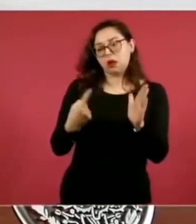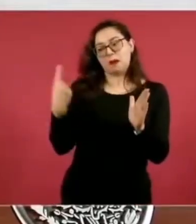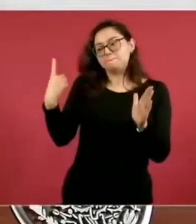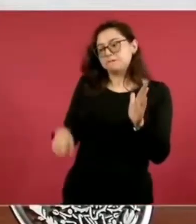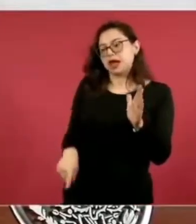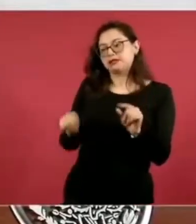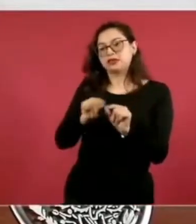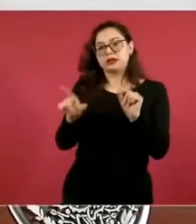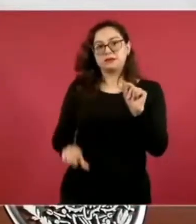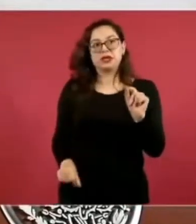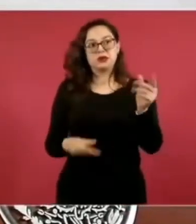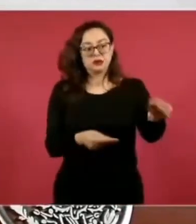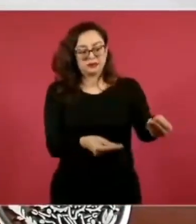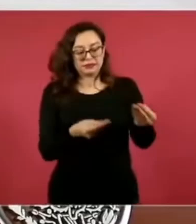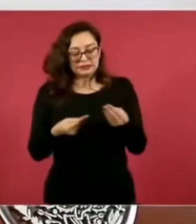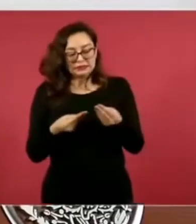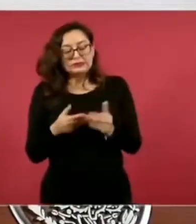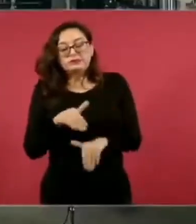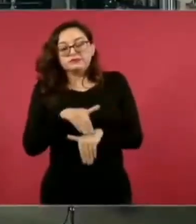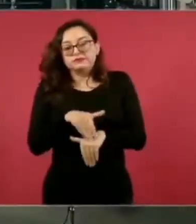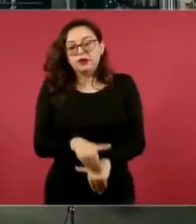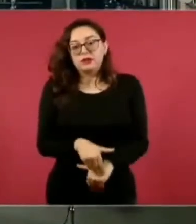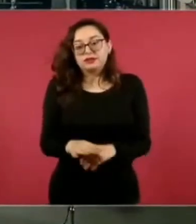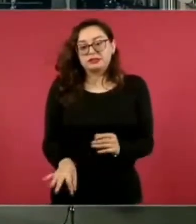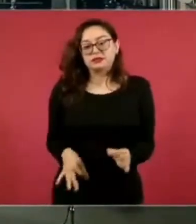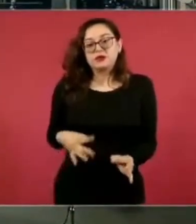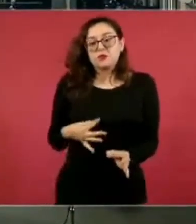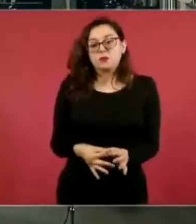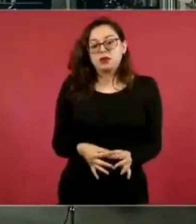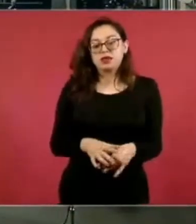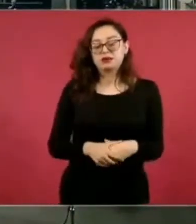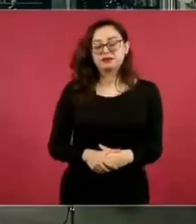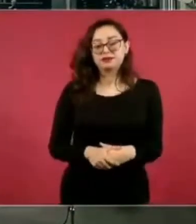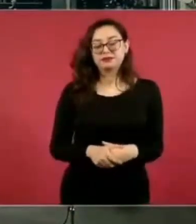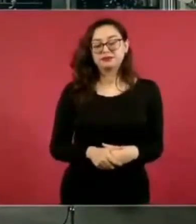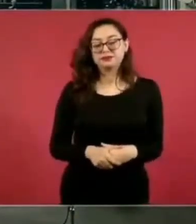nosotros que aplicar en México,